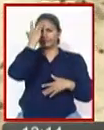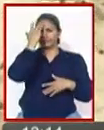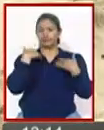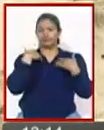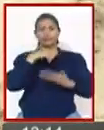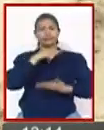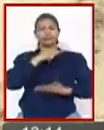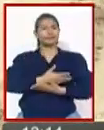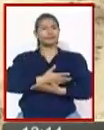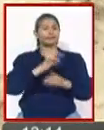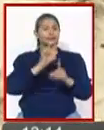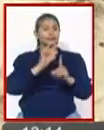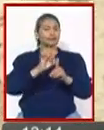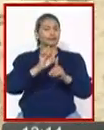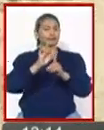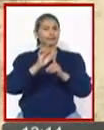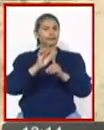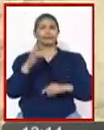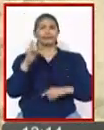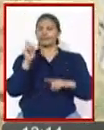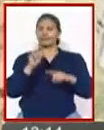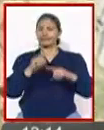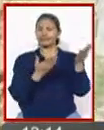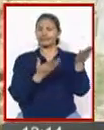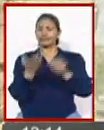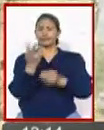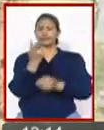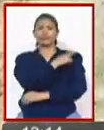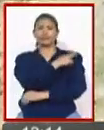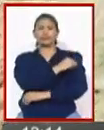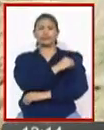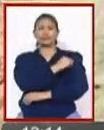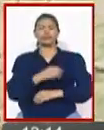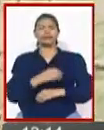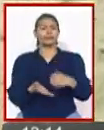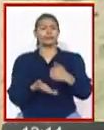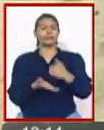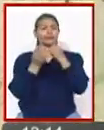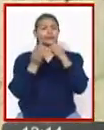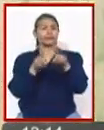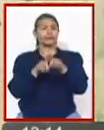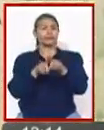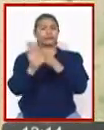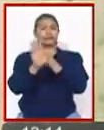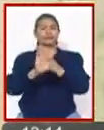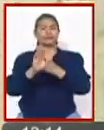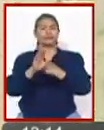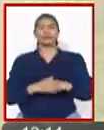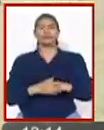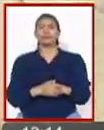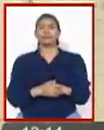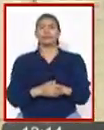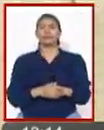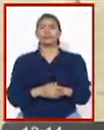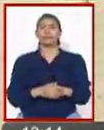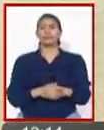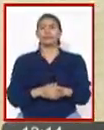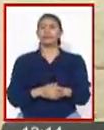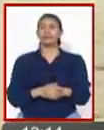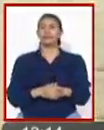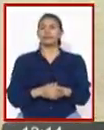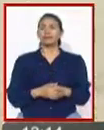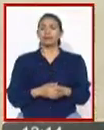mi hijo con fiebre. No puedo ni llevar al doctor porque tengo que ayudar a mi hermano también y transmitir lo que él le quitó, un peso de